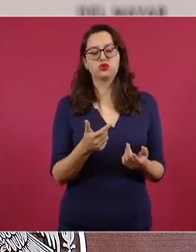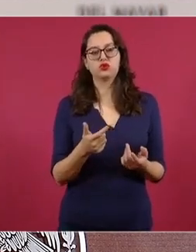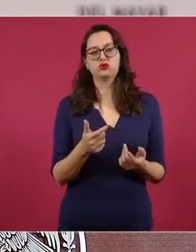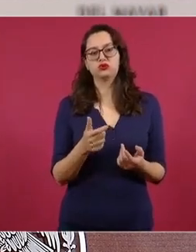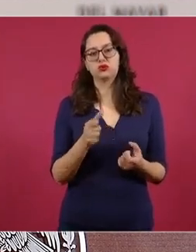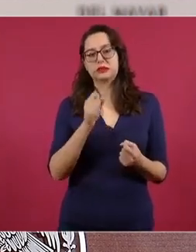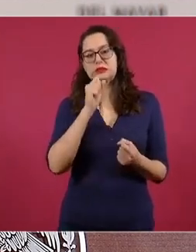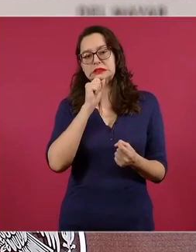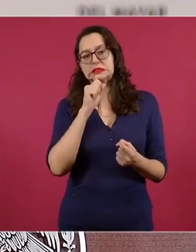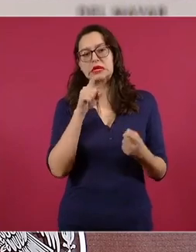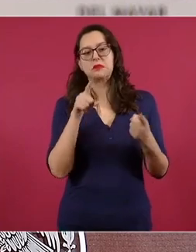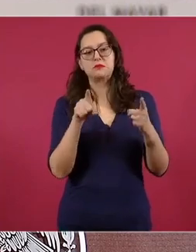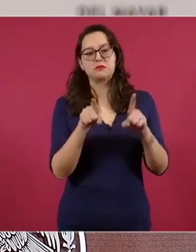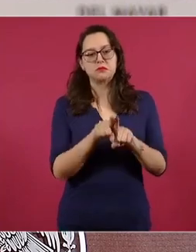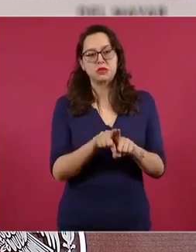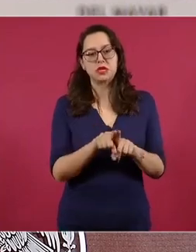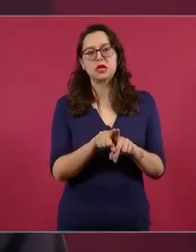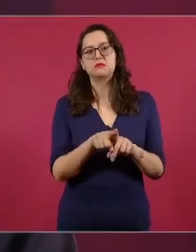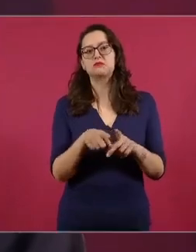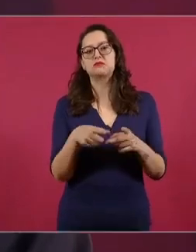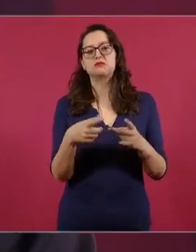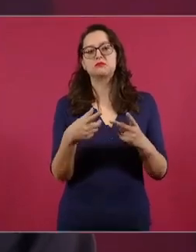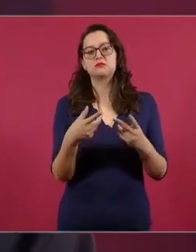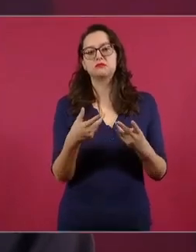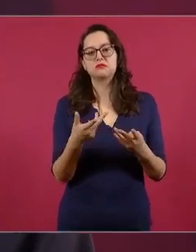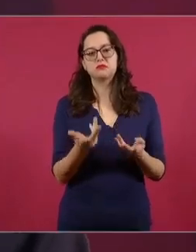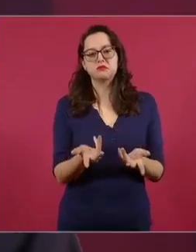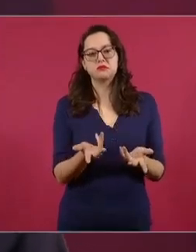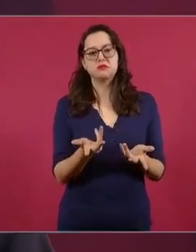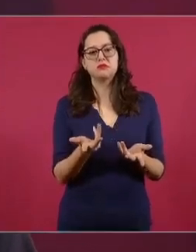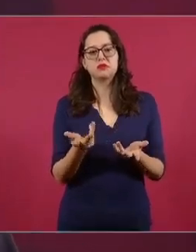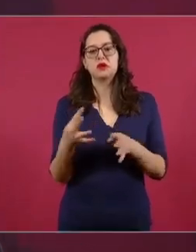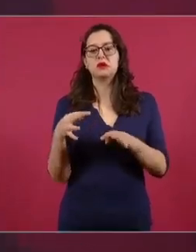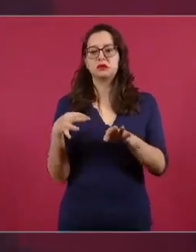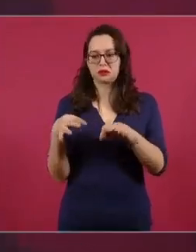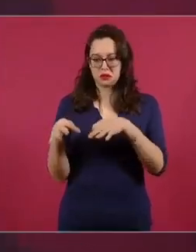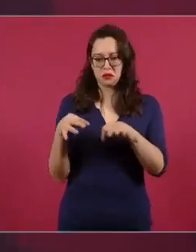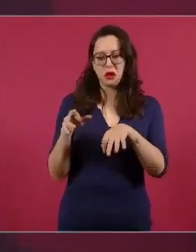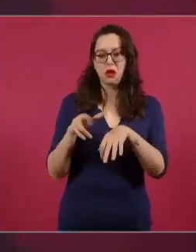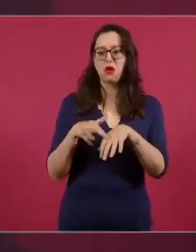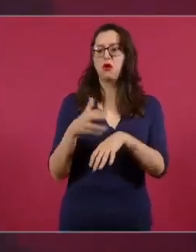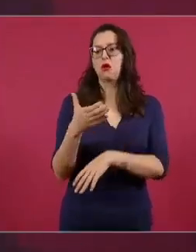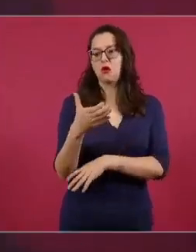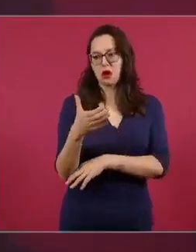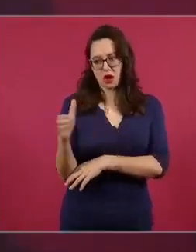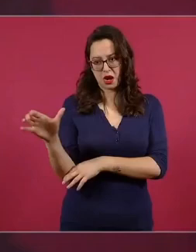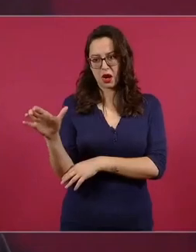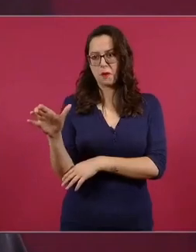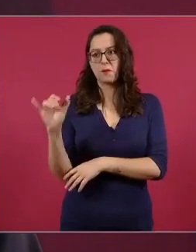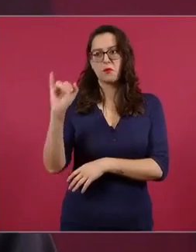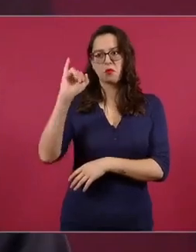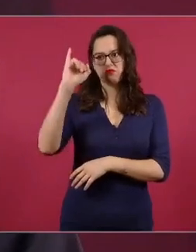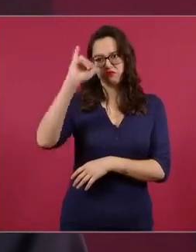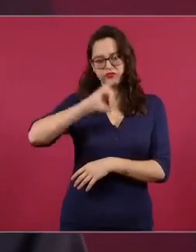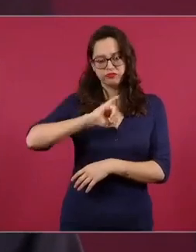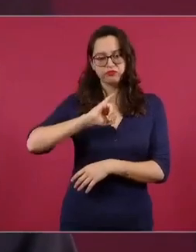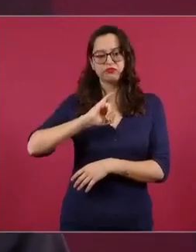hubo muchos años, el corporativismo de los trabajadores, de los campesinos, de los